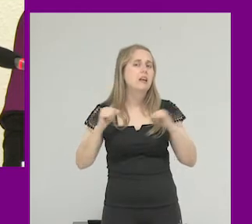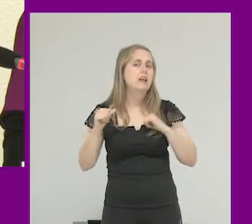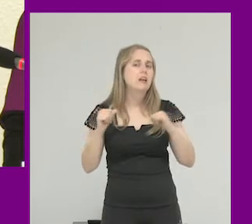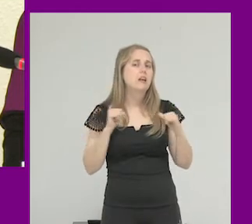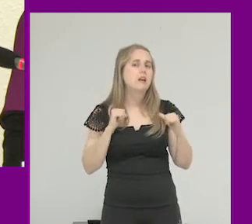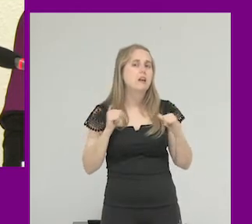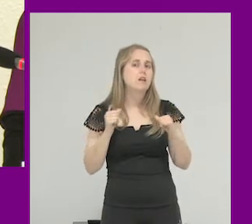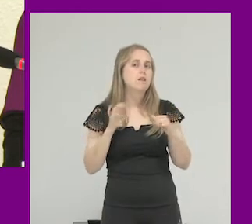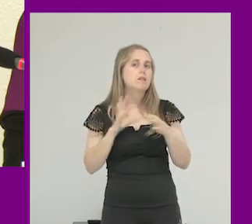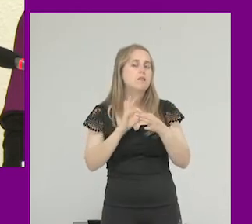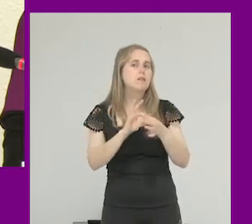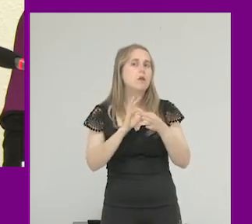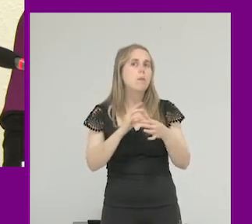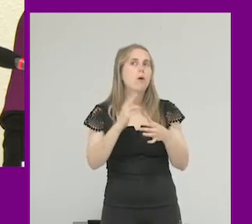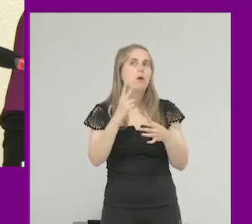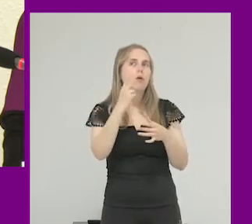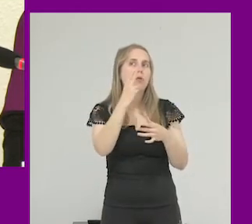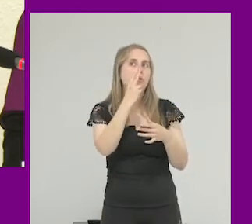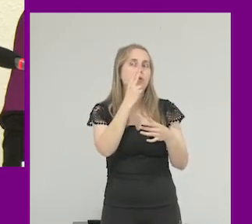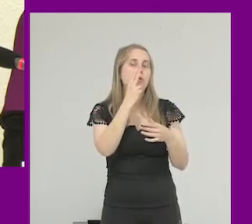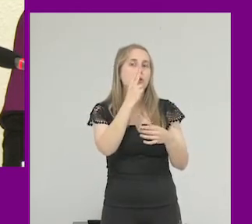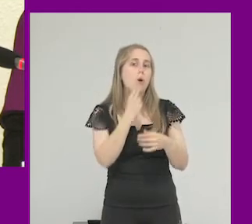El máster tiene que ver con un compromiso